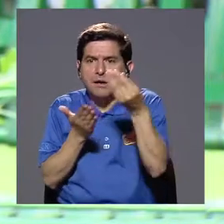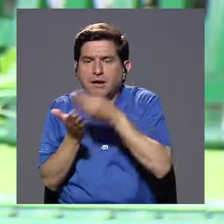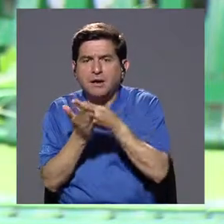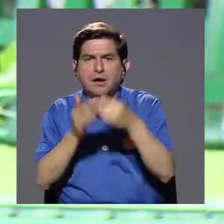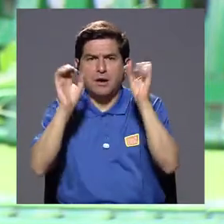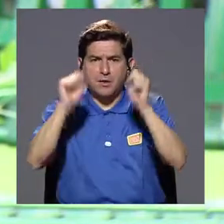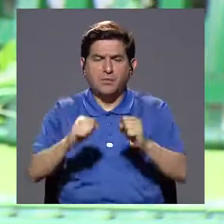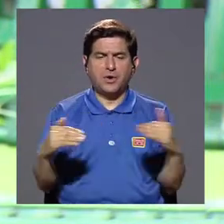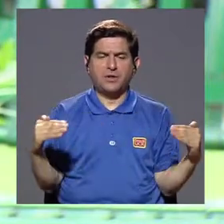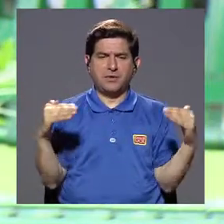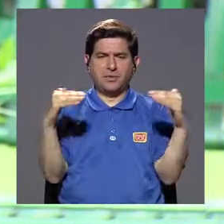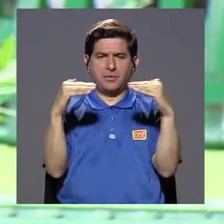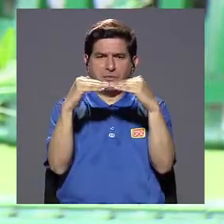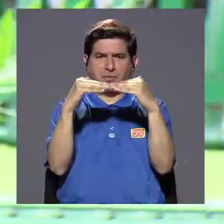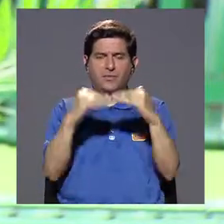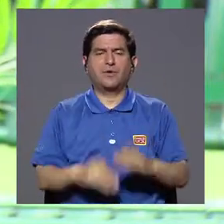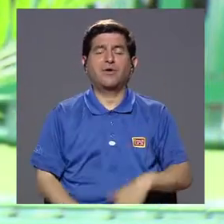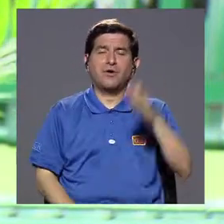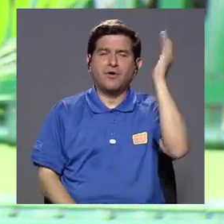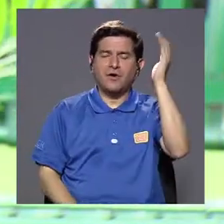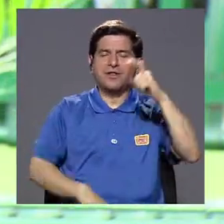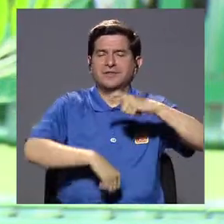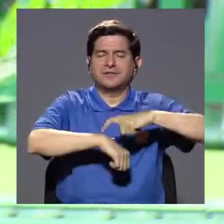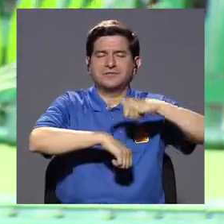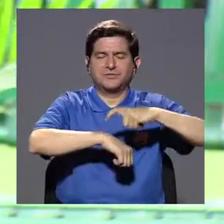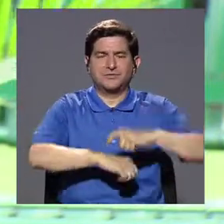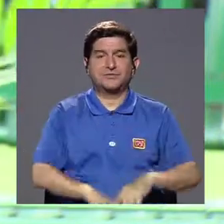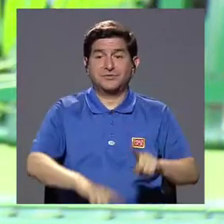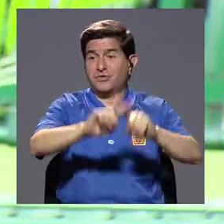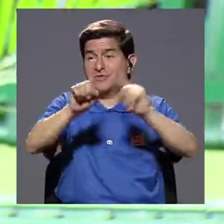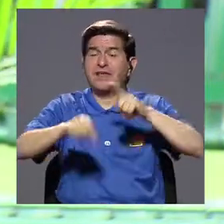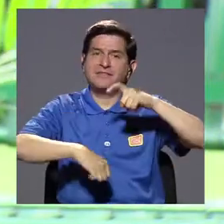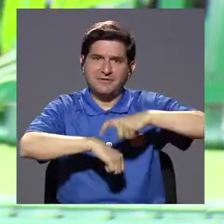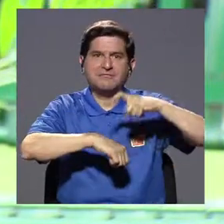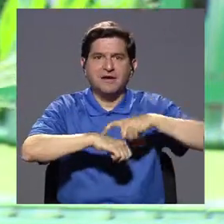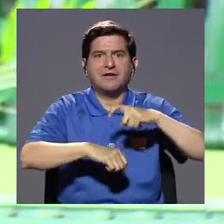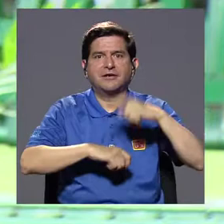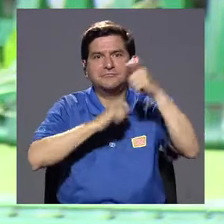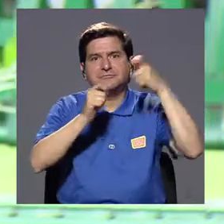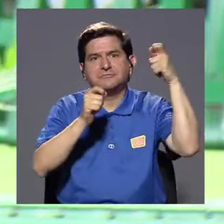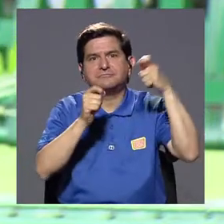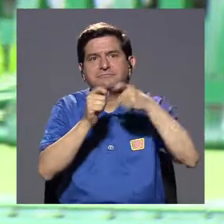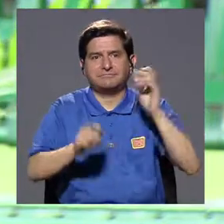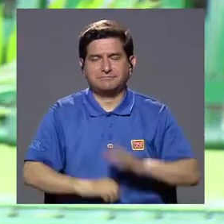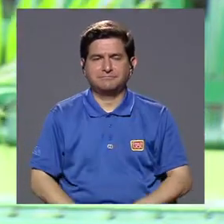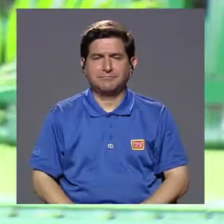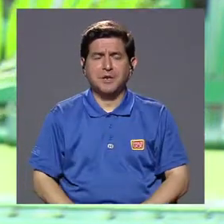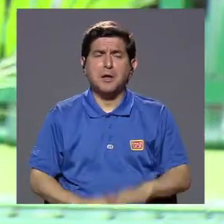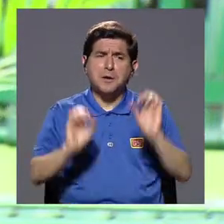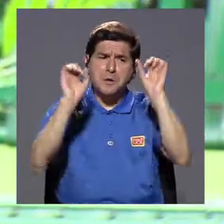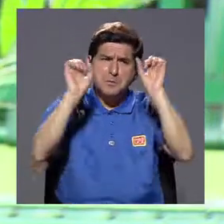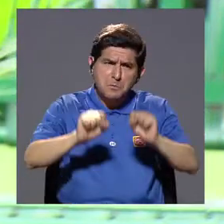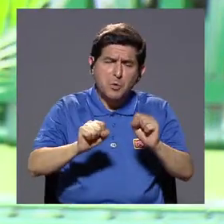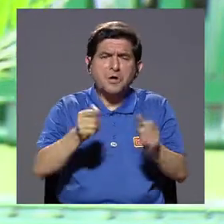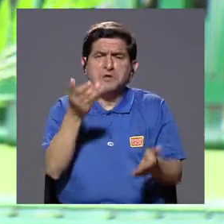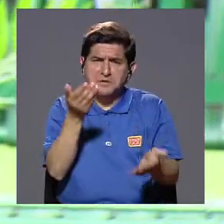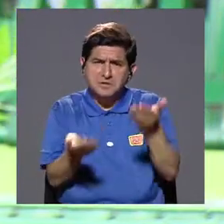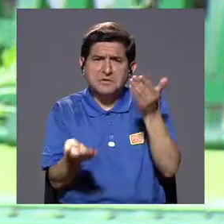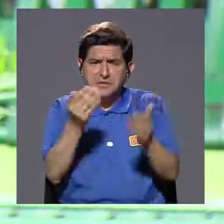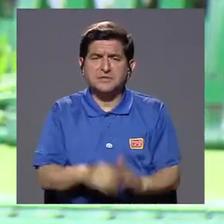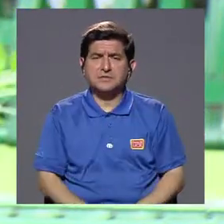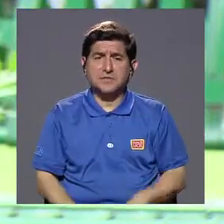puede estar a tono con los discursos de la época de las épocas entonces pudiera ser sí